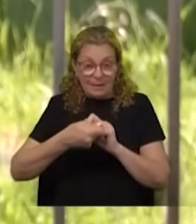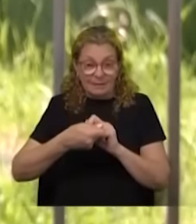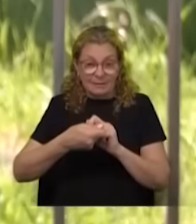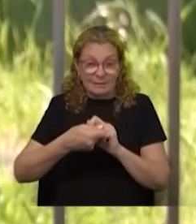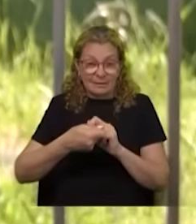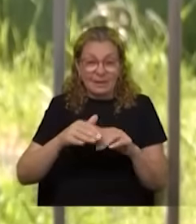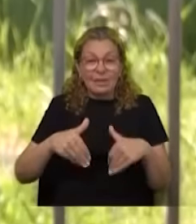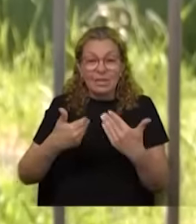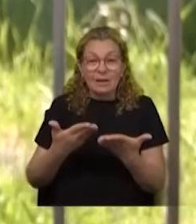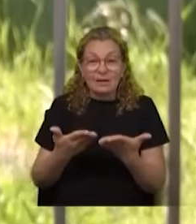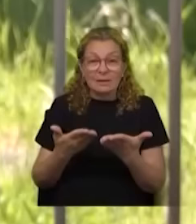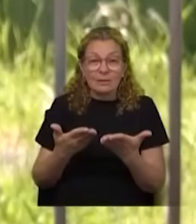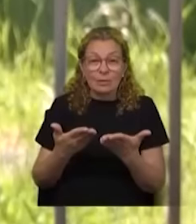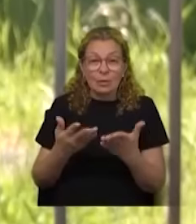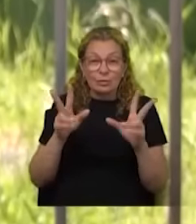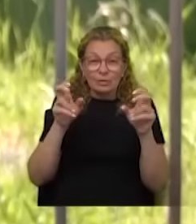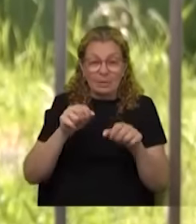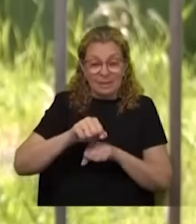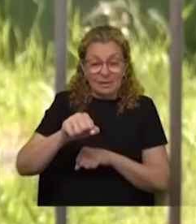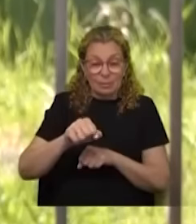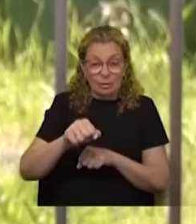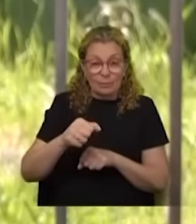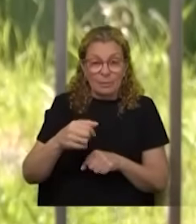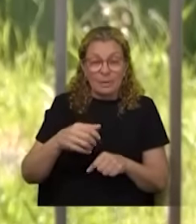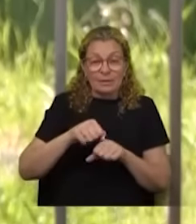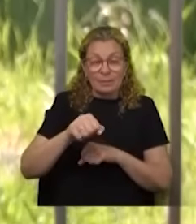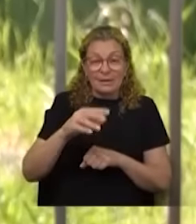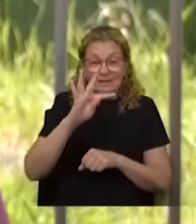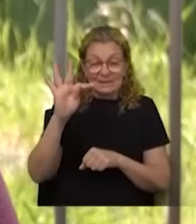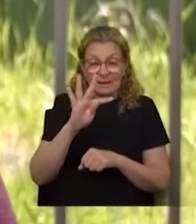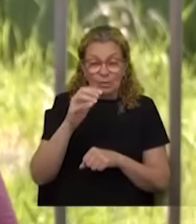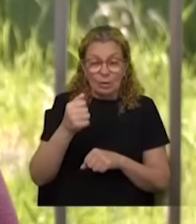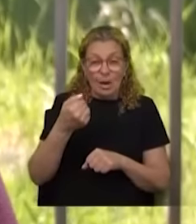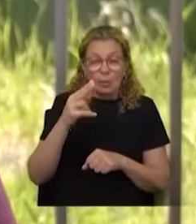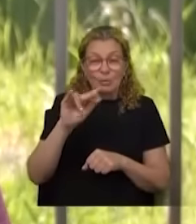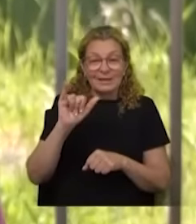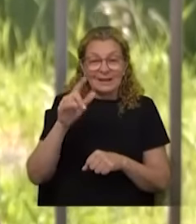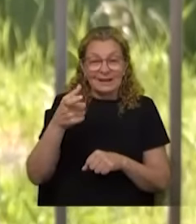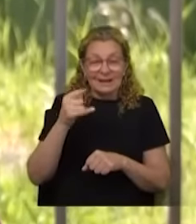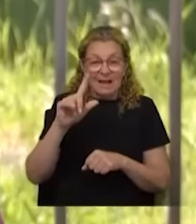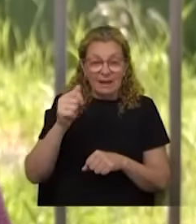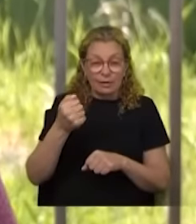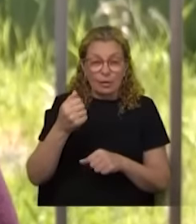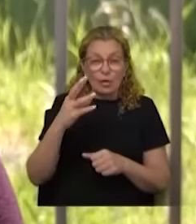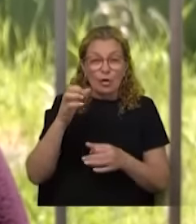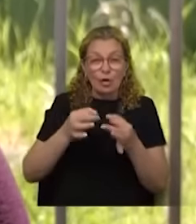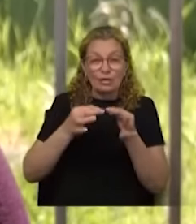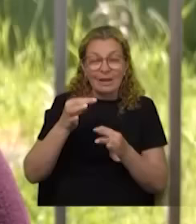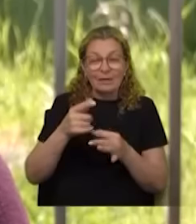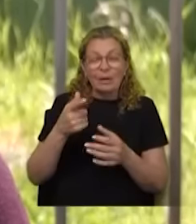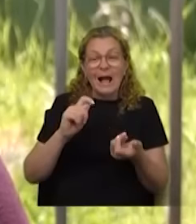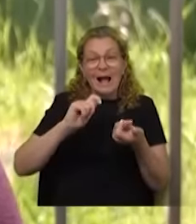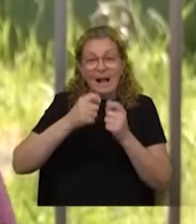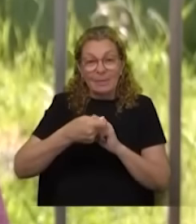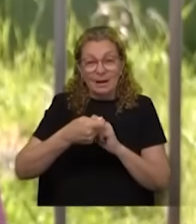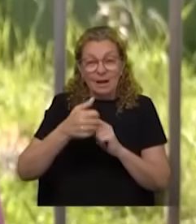darnos eh otro título nosotros nos íbamos a recibir de técnicos auxiliares contables eh Y ahora se nos quiere cambiar